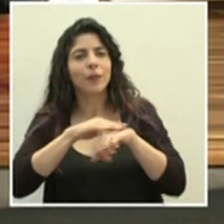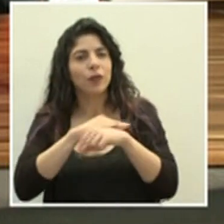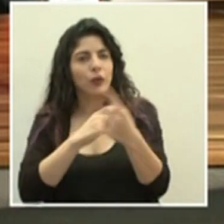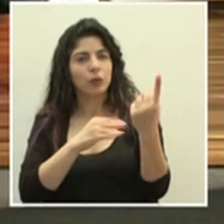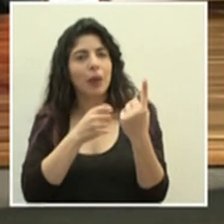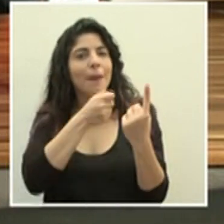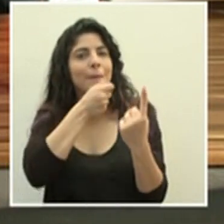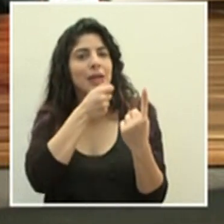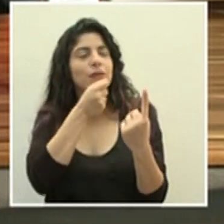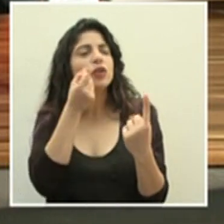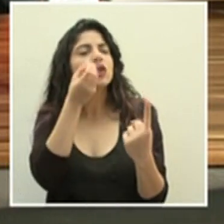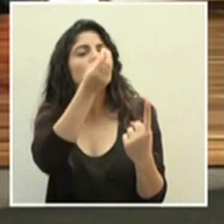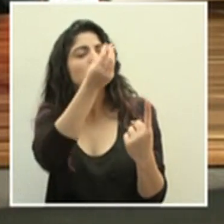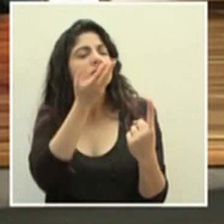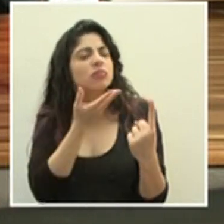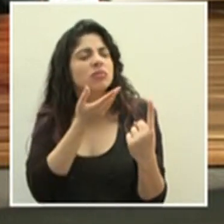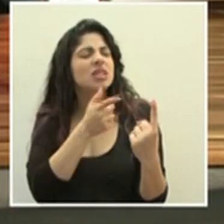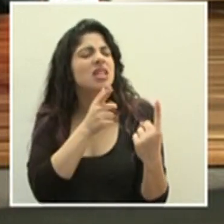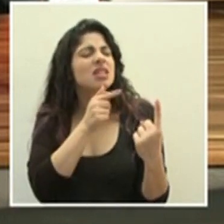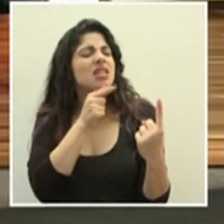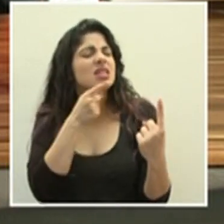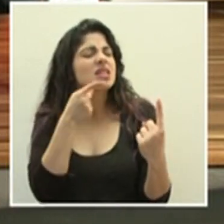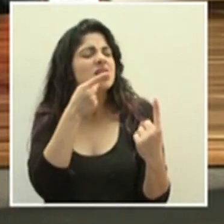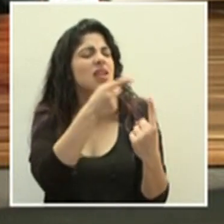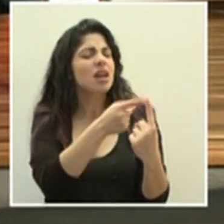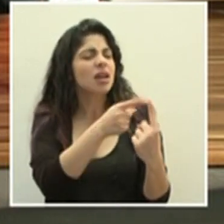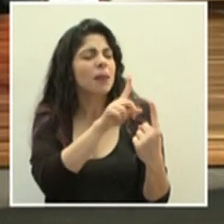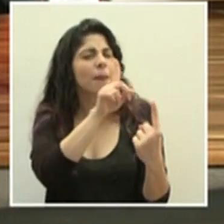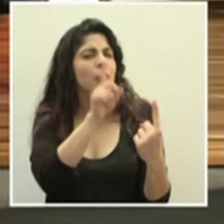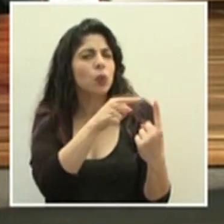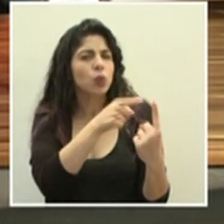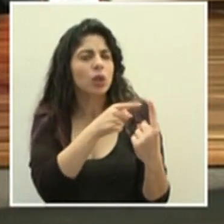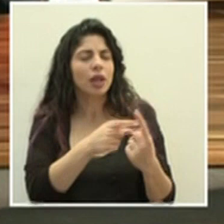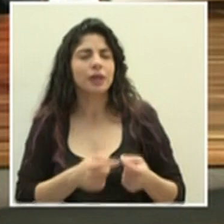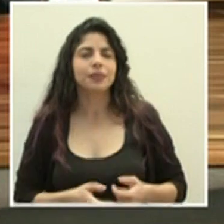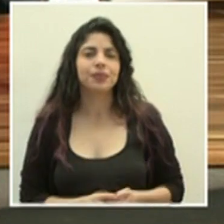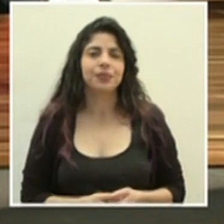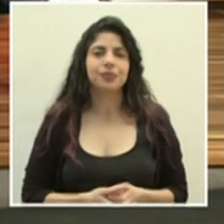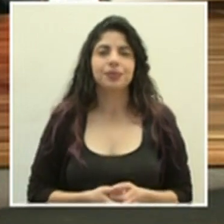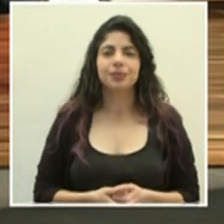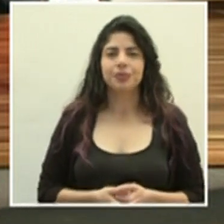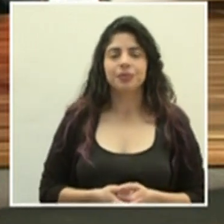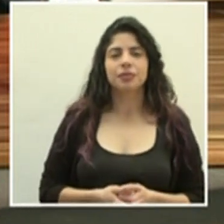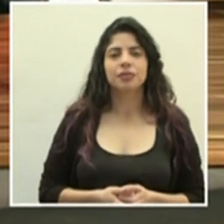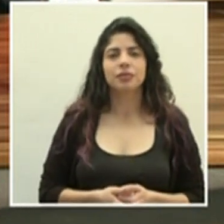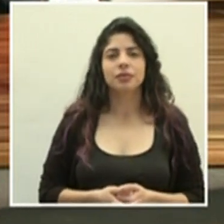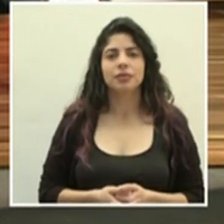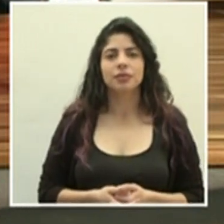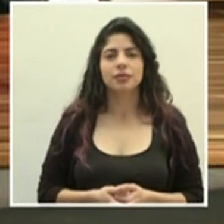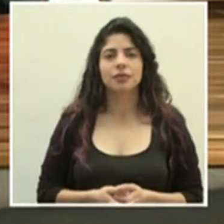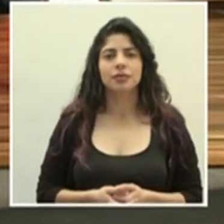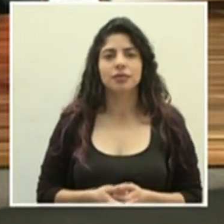acercarse al micrófono e indicar para quién estaría dirigida su consulta.